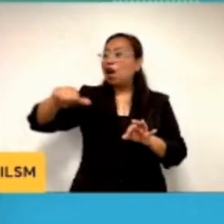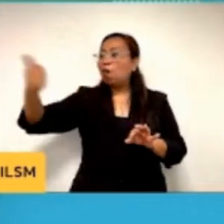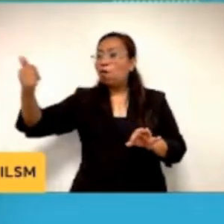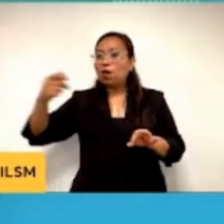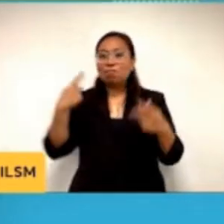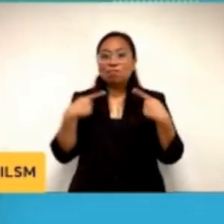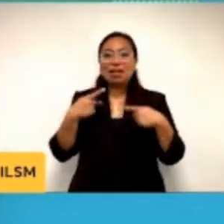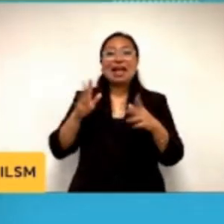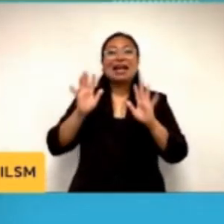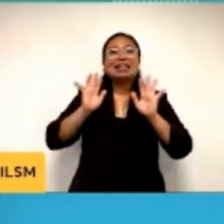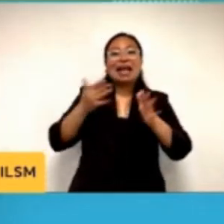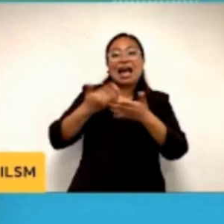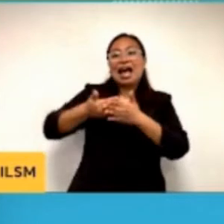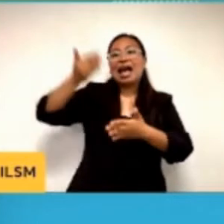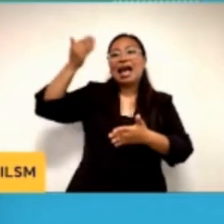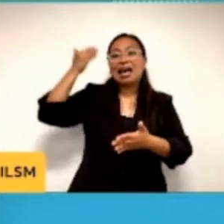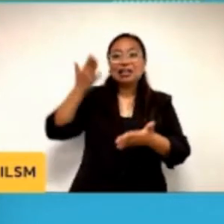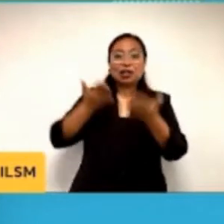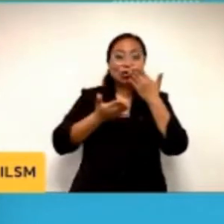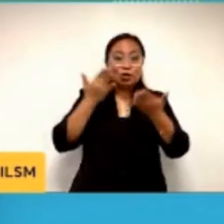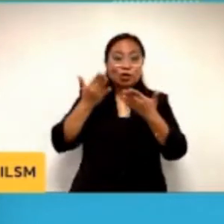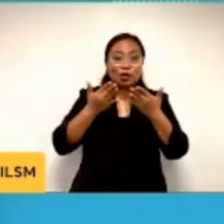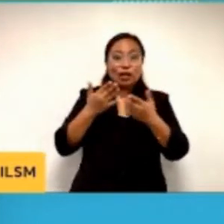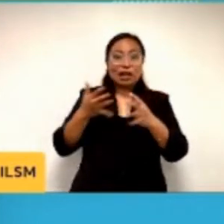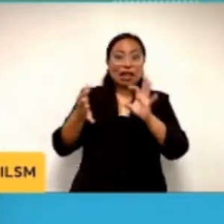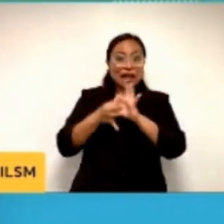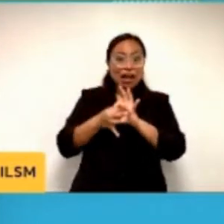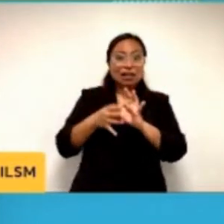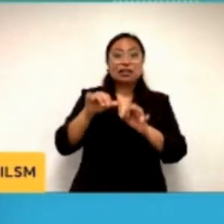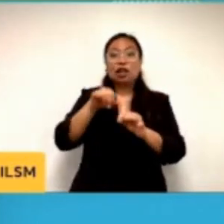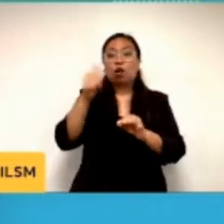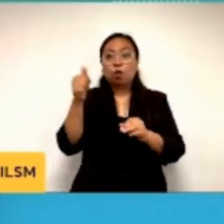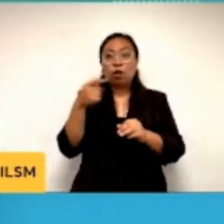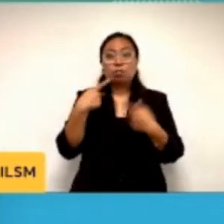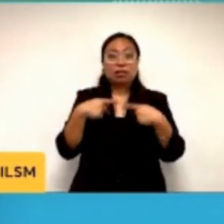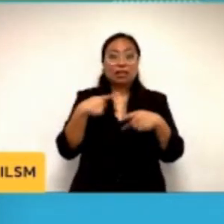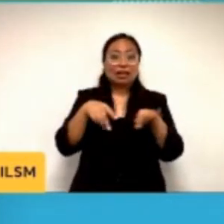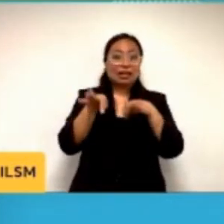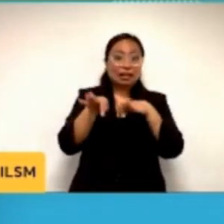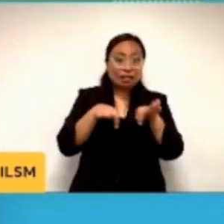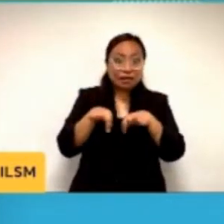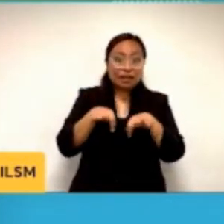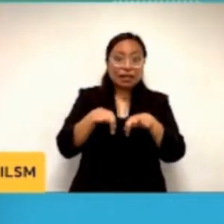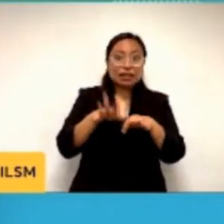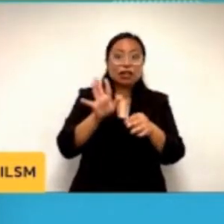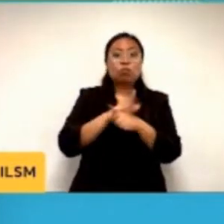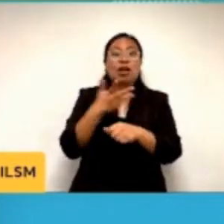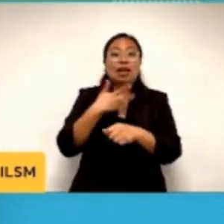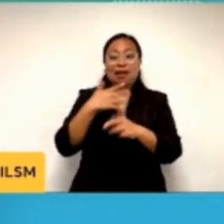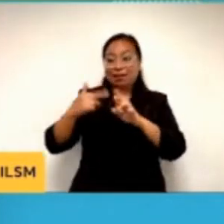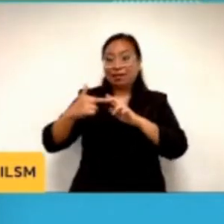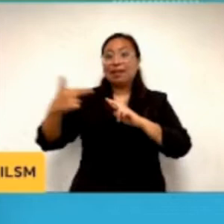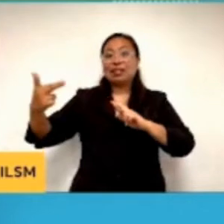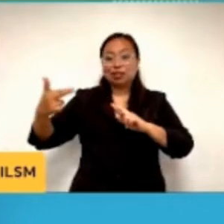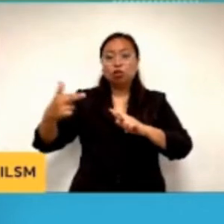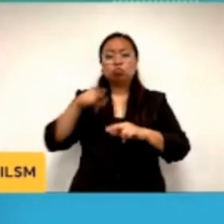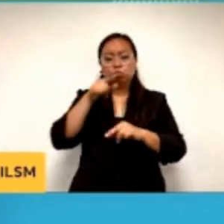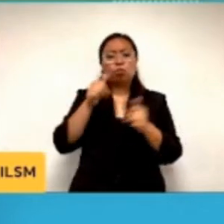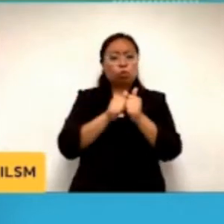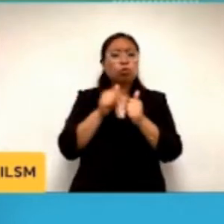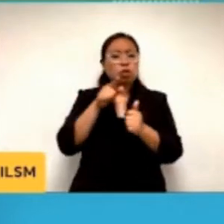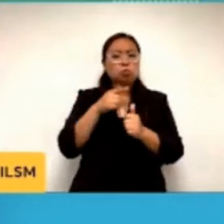personas con las que alguna vez estudiaste, pero que tienen una buena relación contigo y